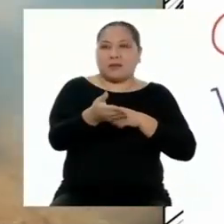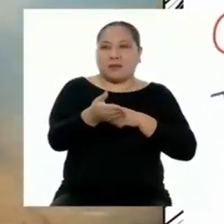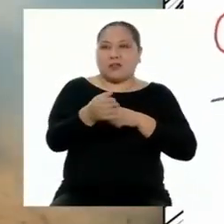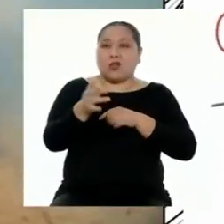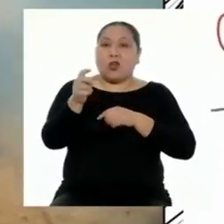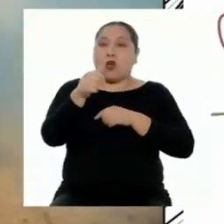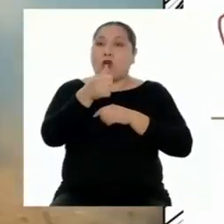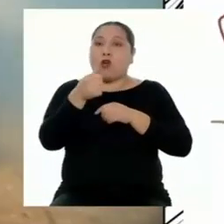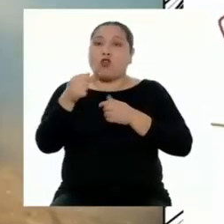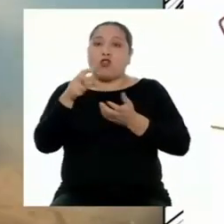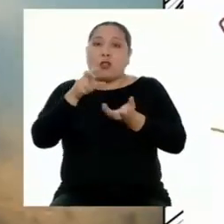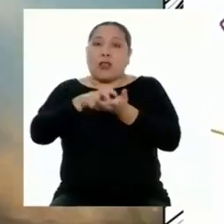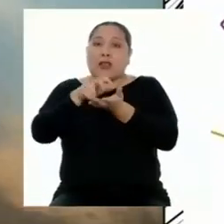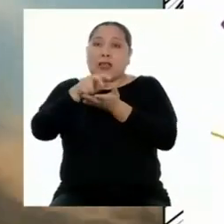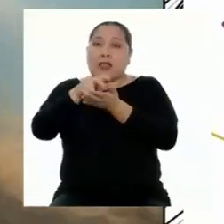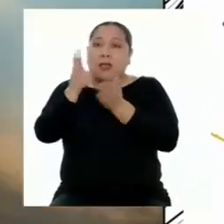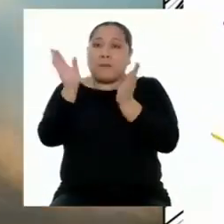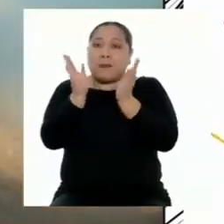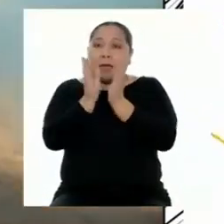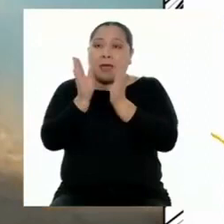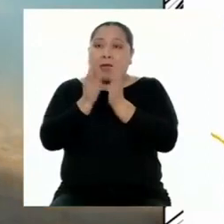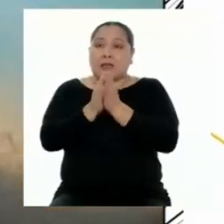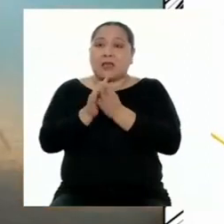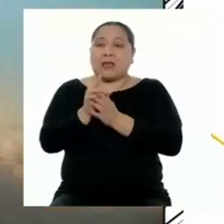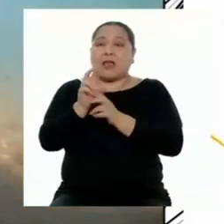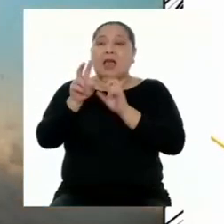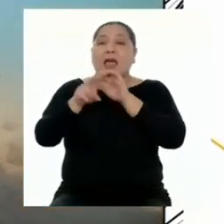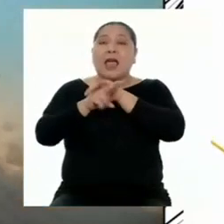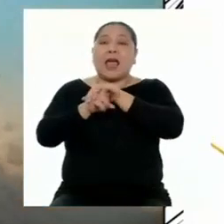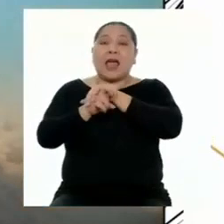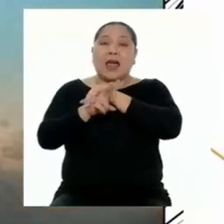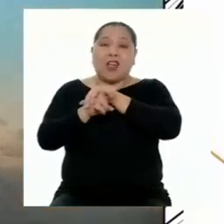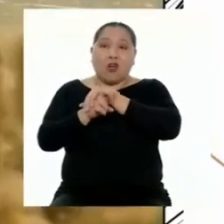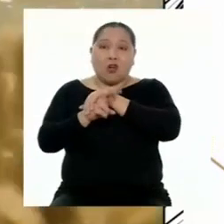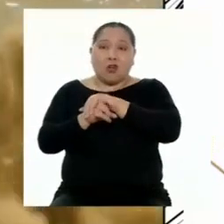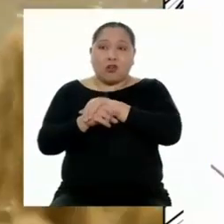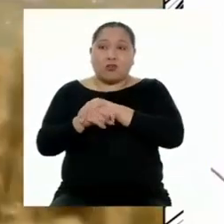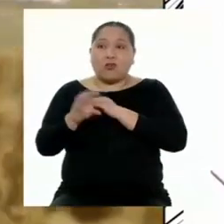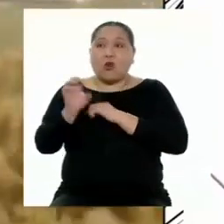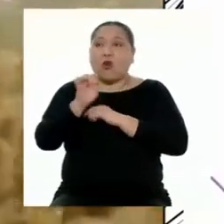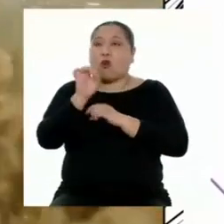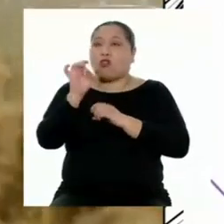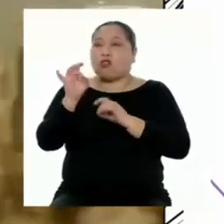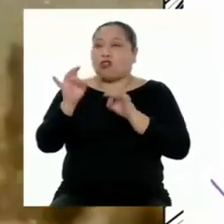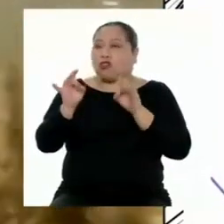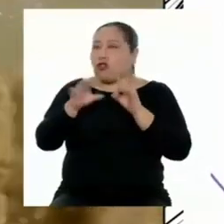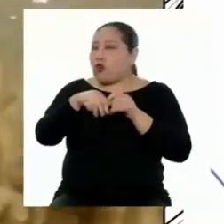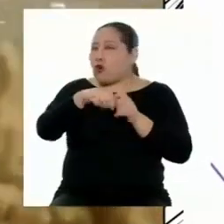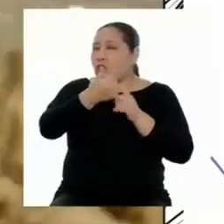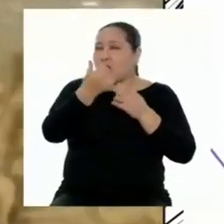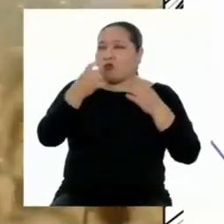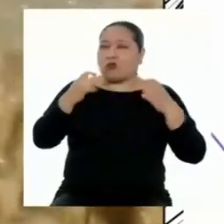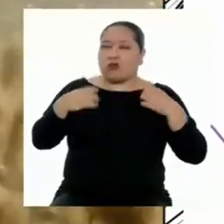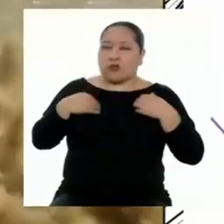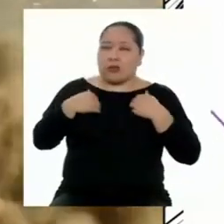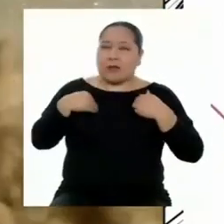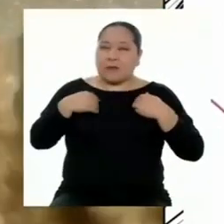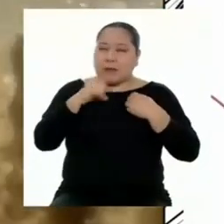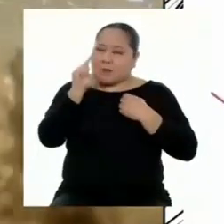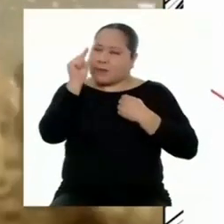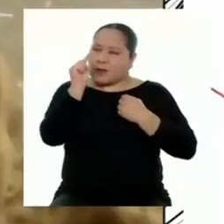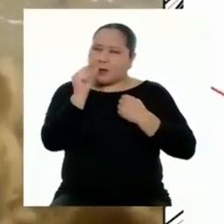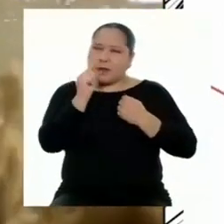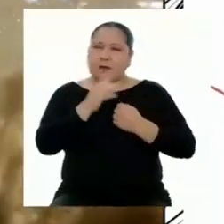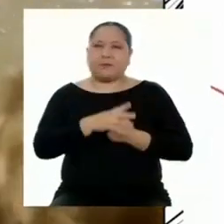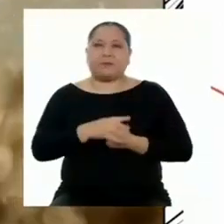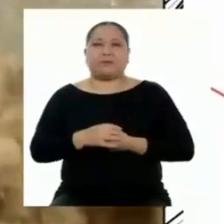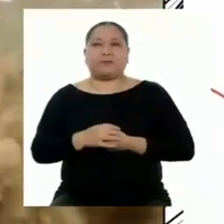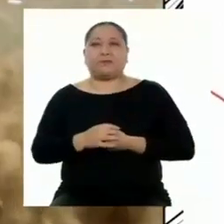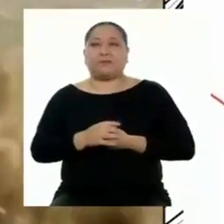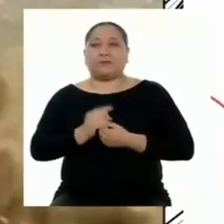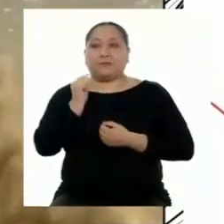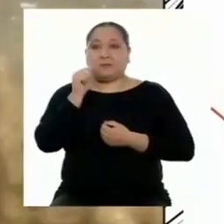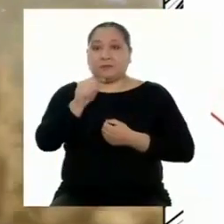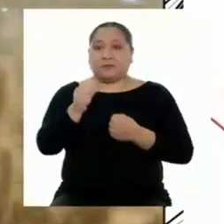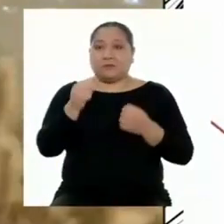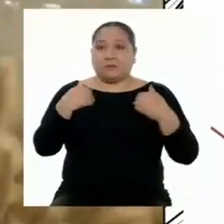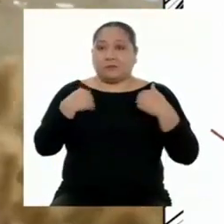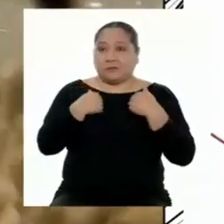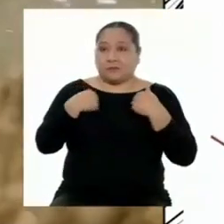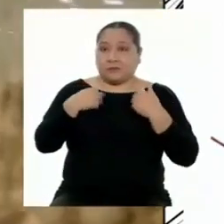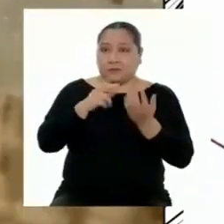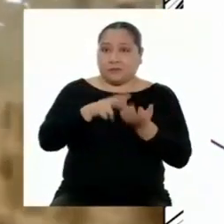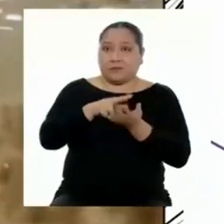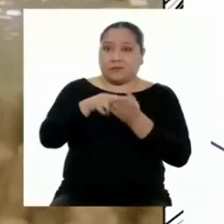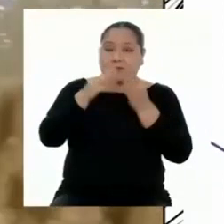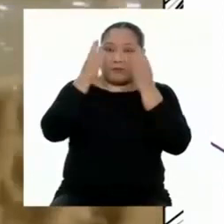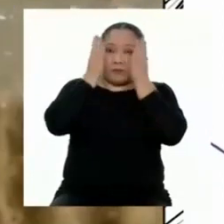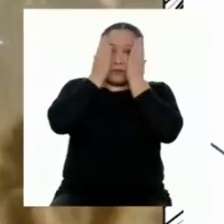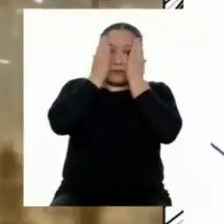renacuajos, caracoles e insectos de su entorno. Esta especie se caracteriza por tener